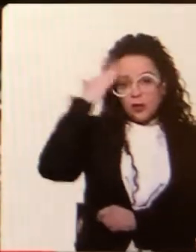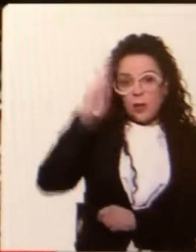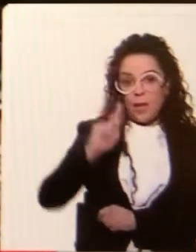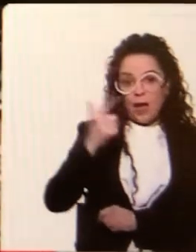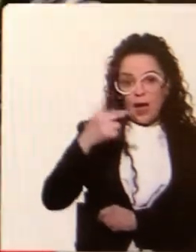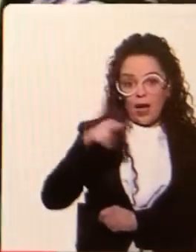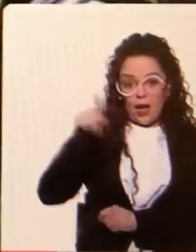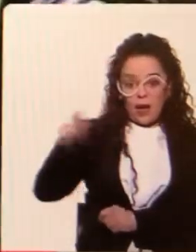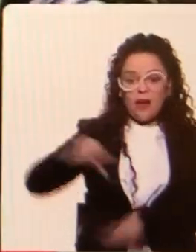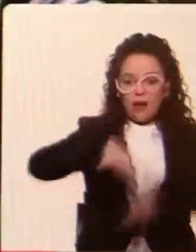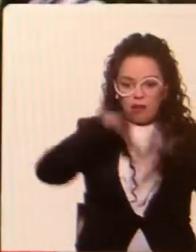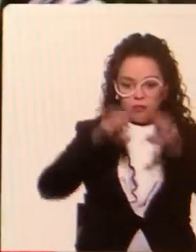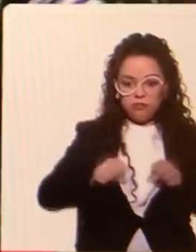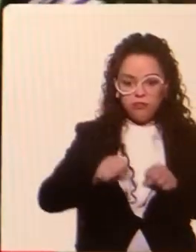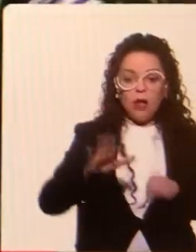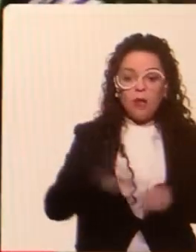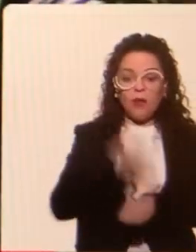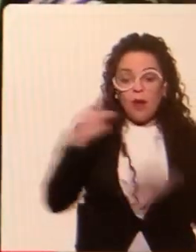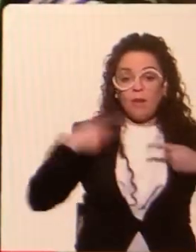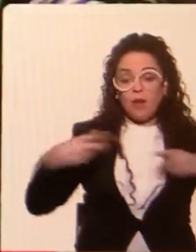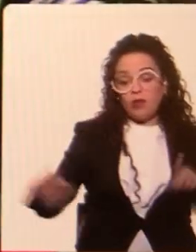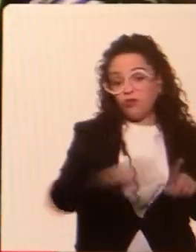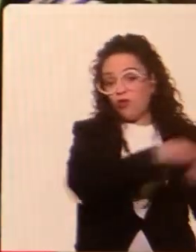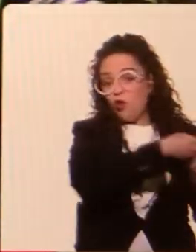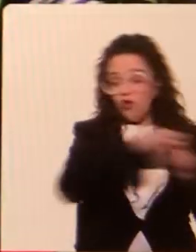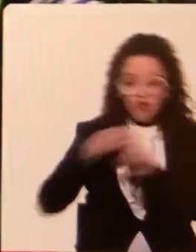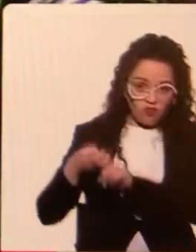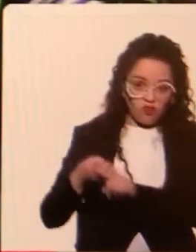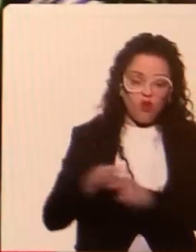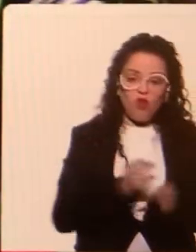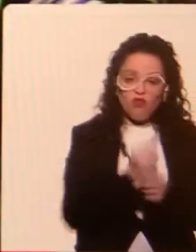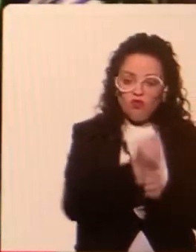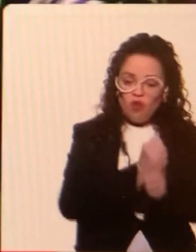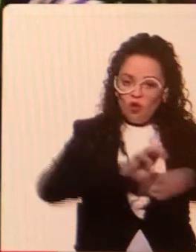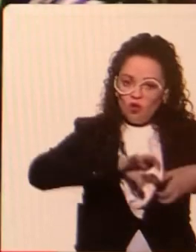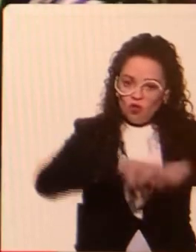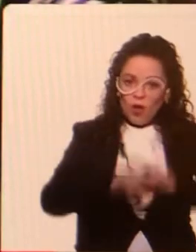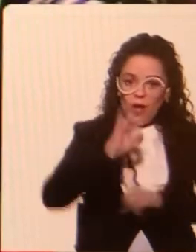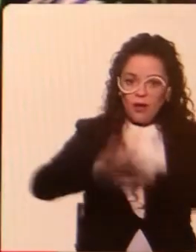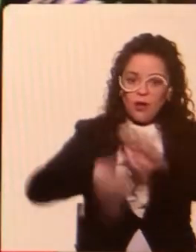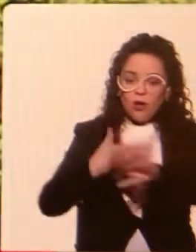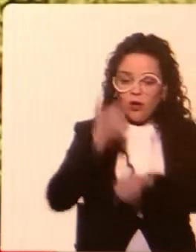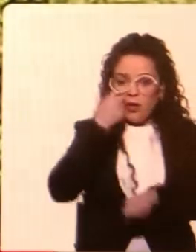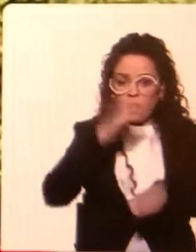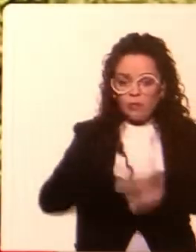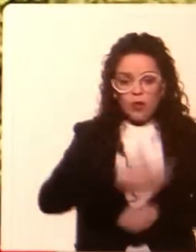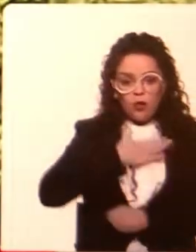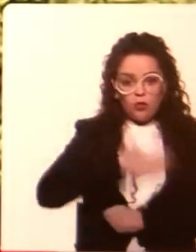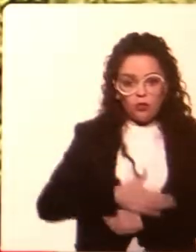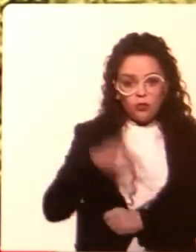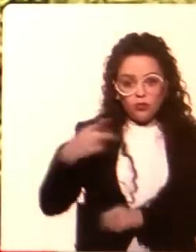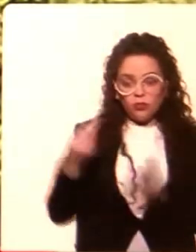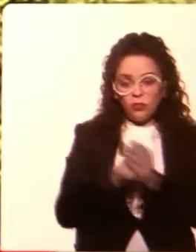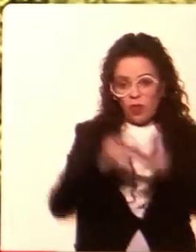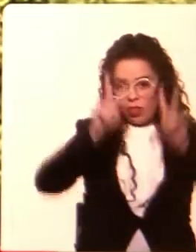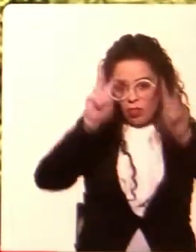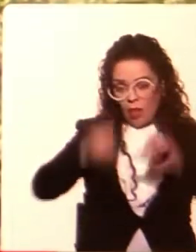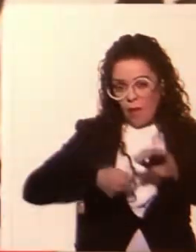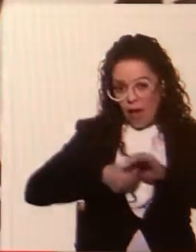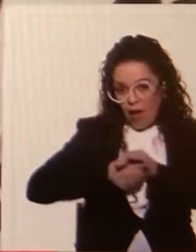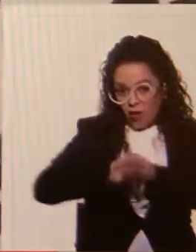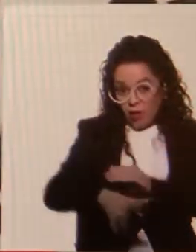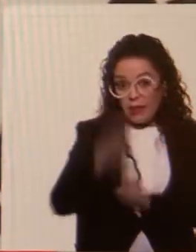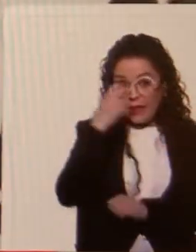verdad Ahora ahora recordemos de que estamos en año electoral Qué casualidad que en año